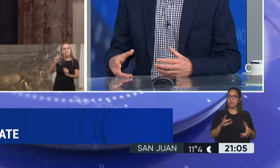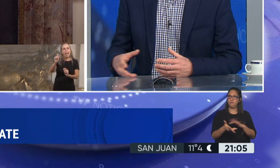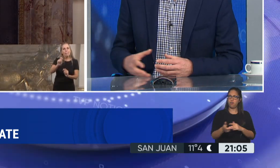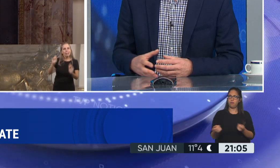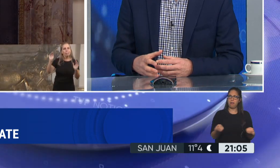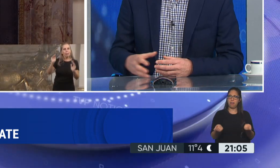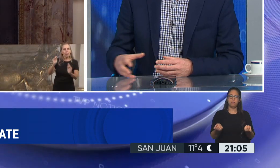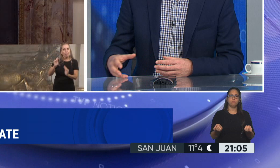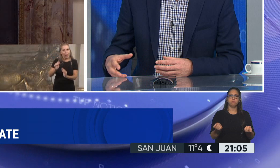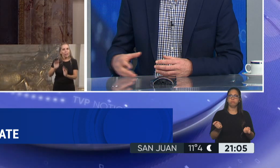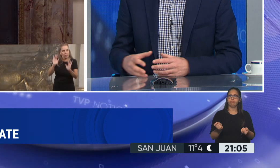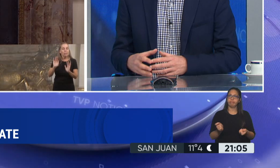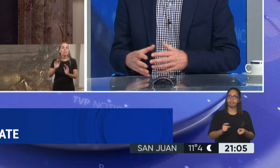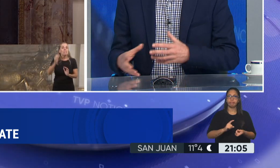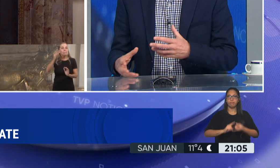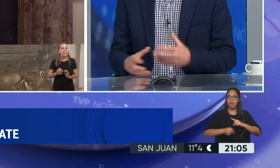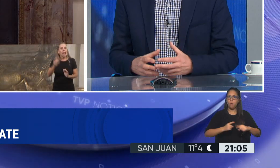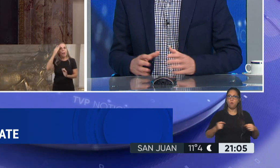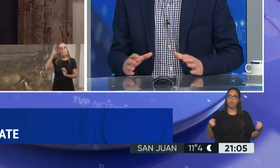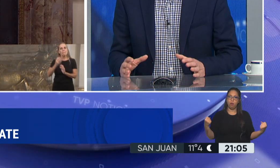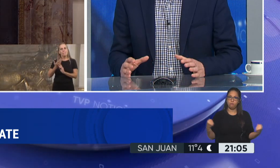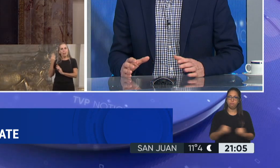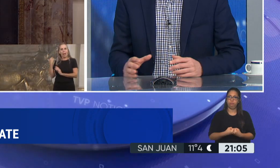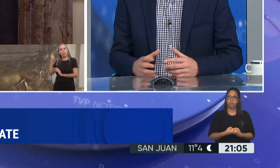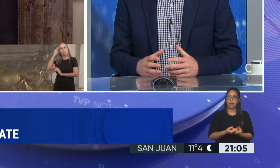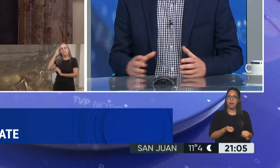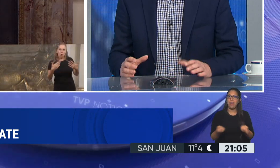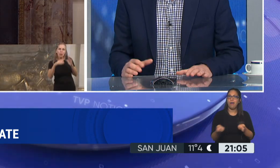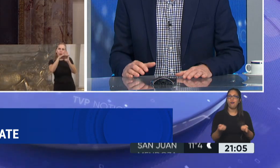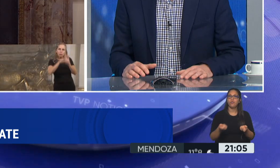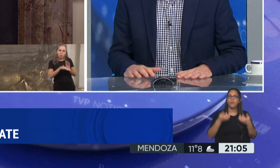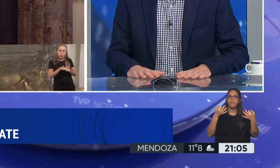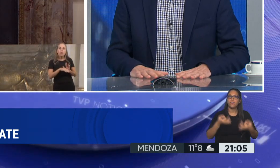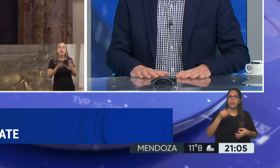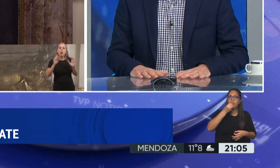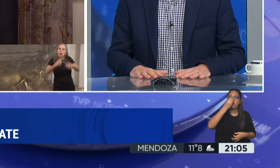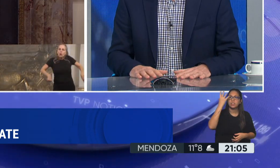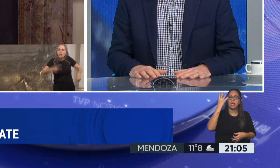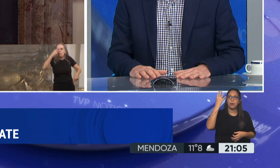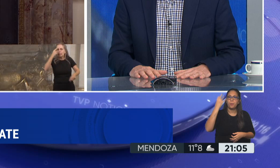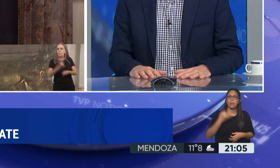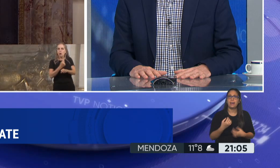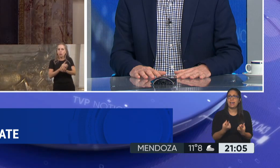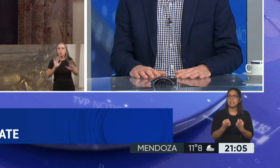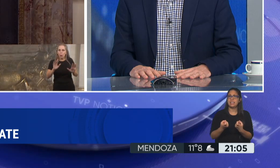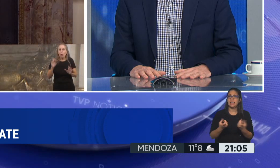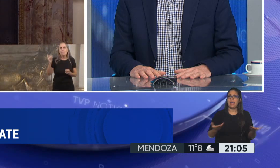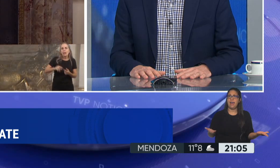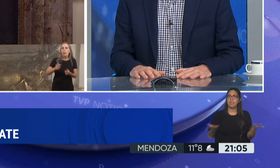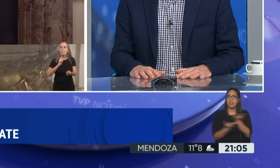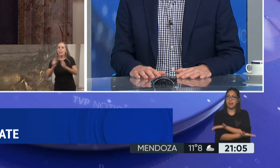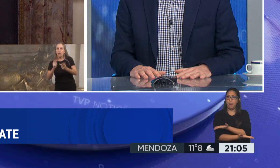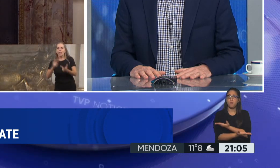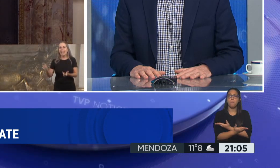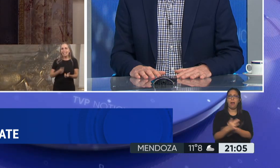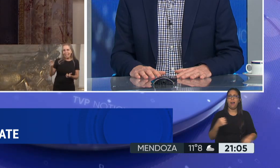han conseguido cierta lógica de entablar negociaciones e intercambios necesarios en la política argentina,